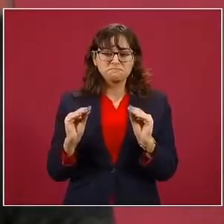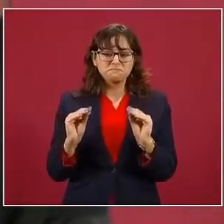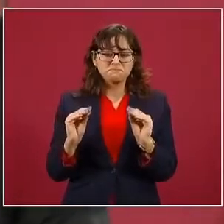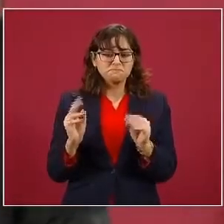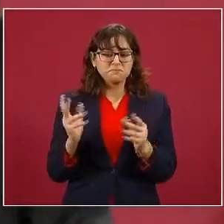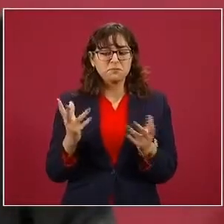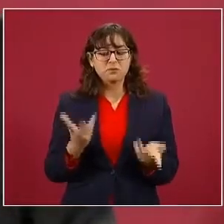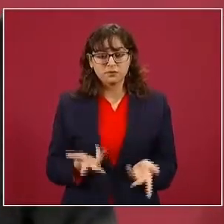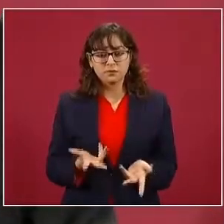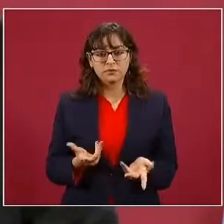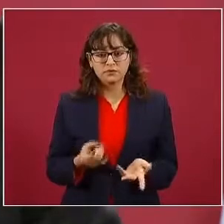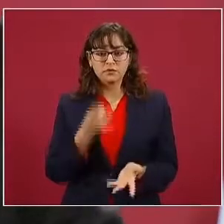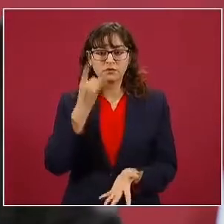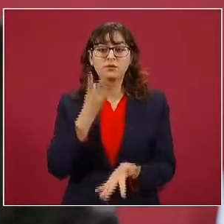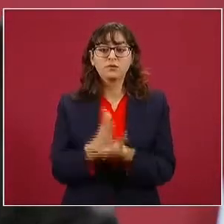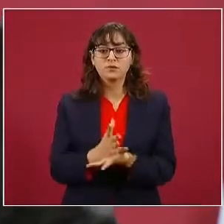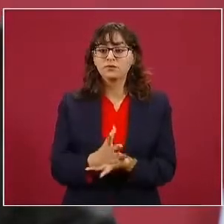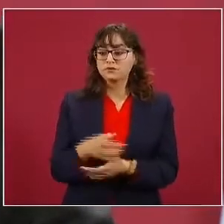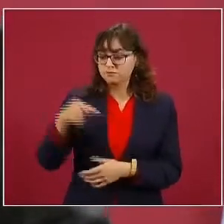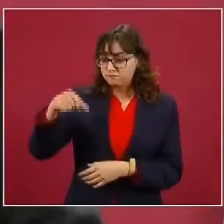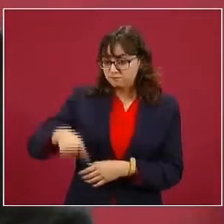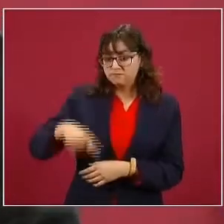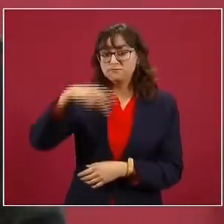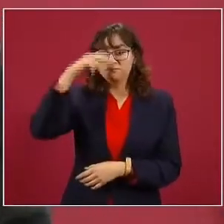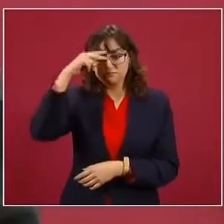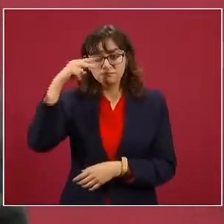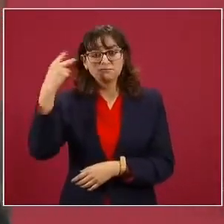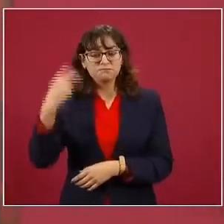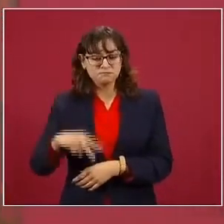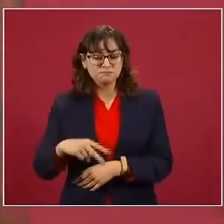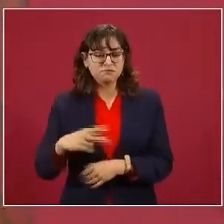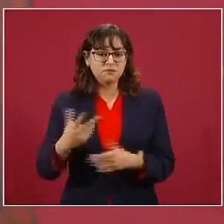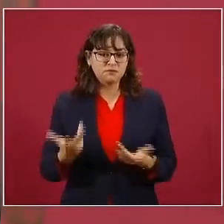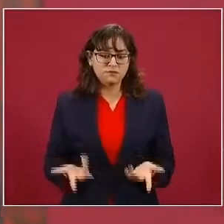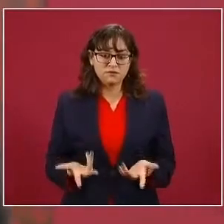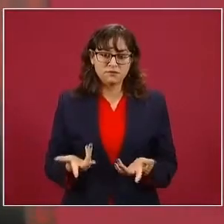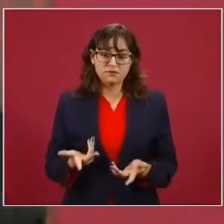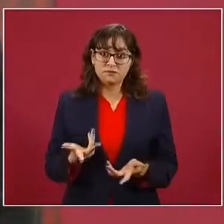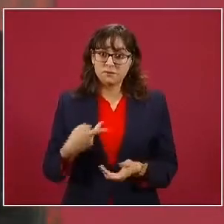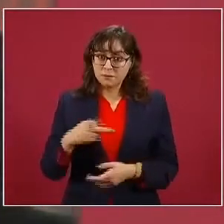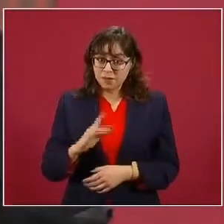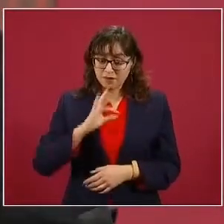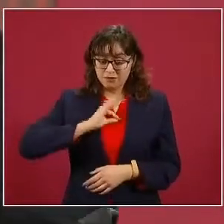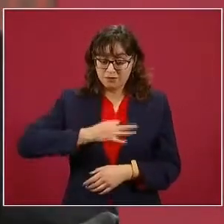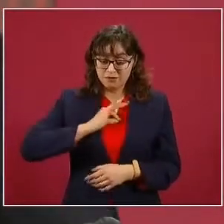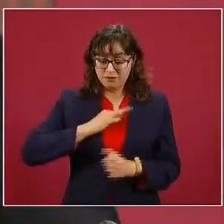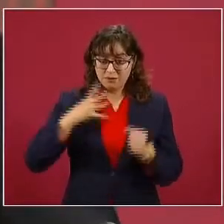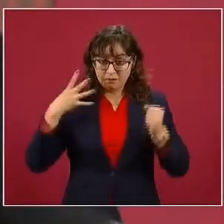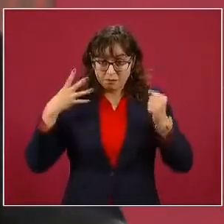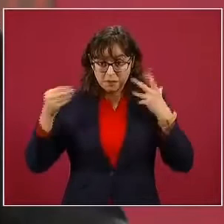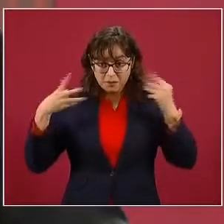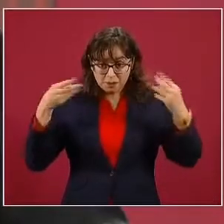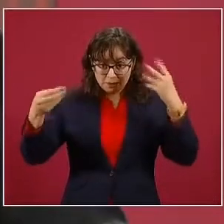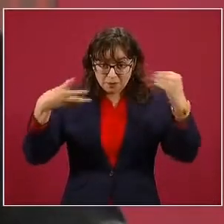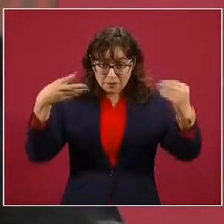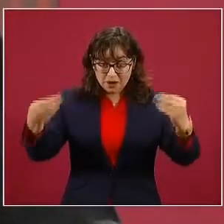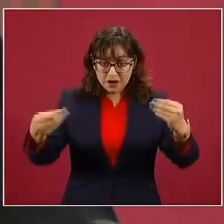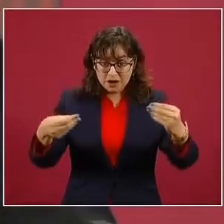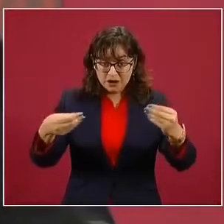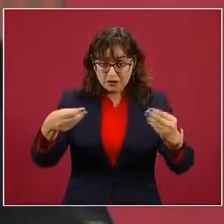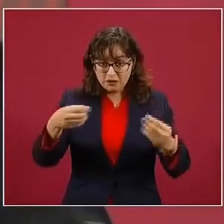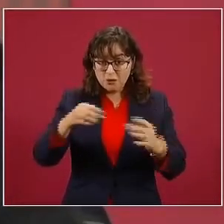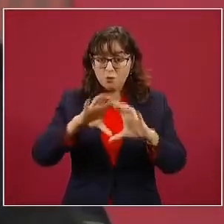solo de lo que sucede en México. Esta es una pandemia, este es un problema mundial